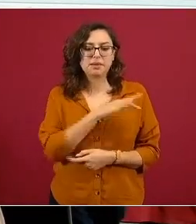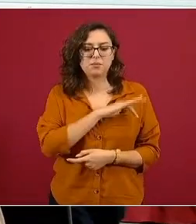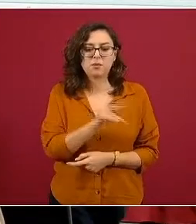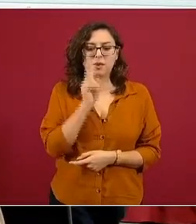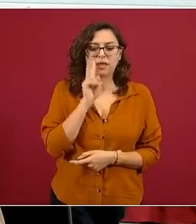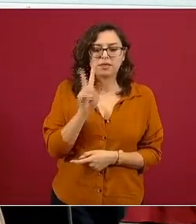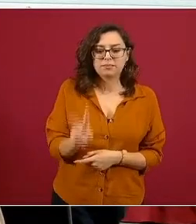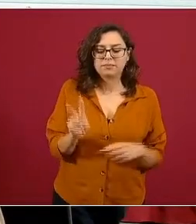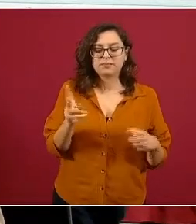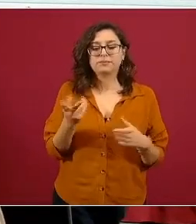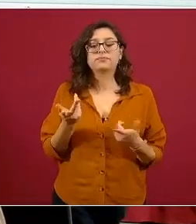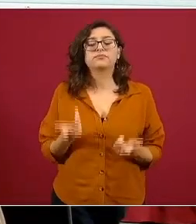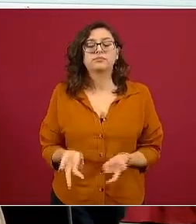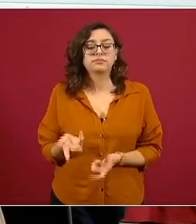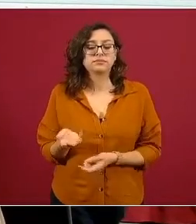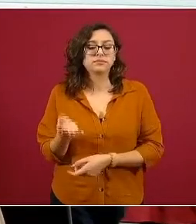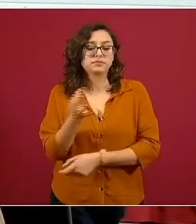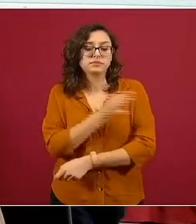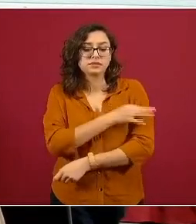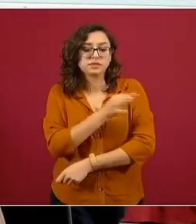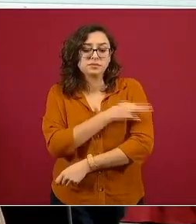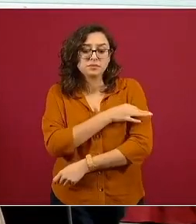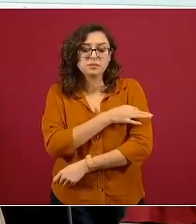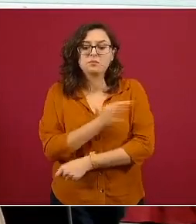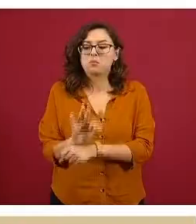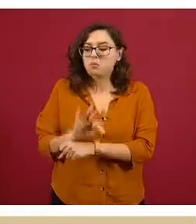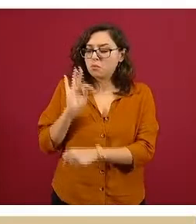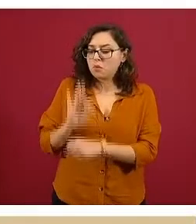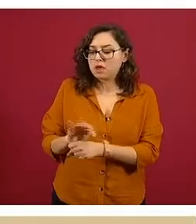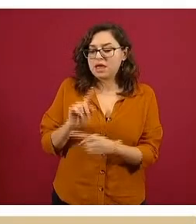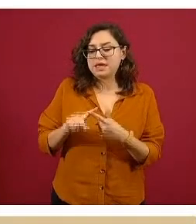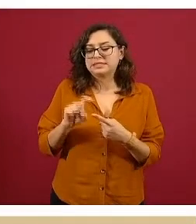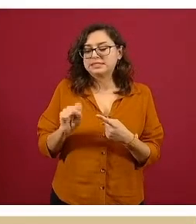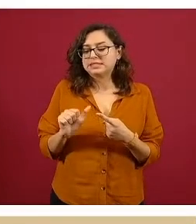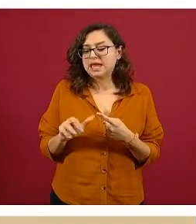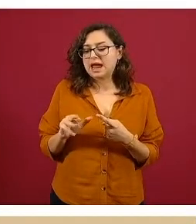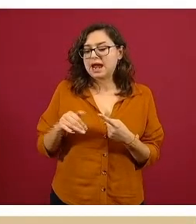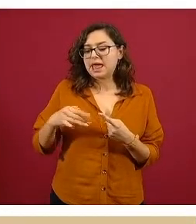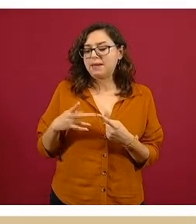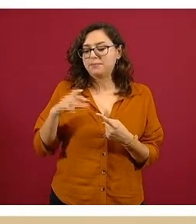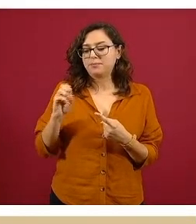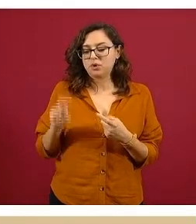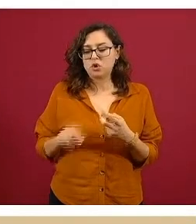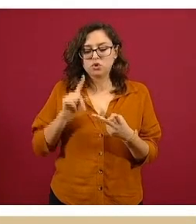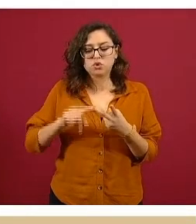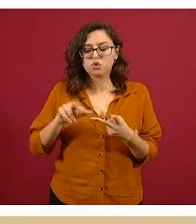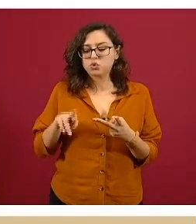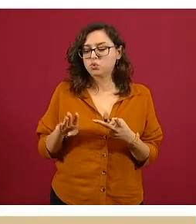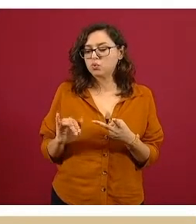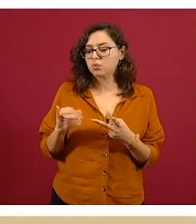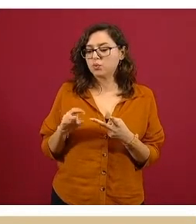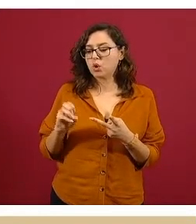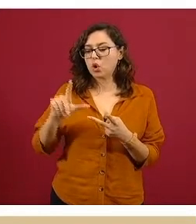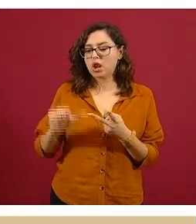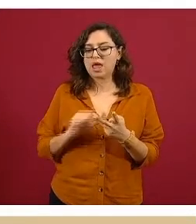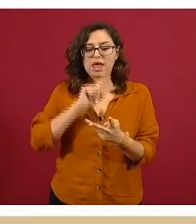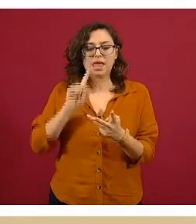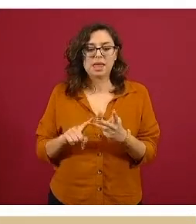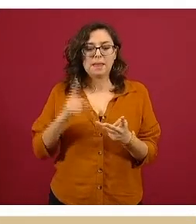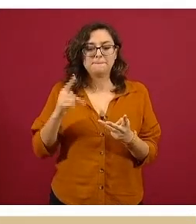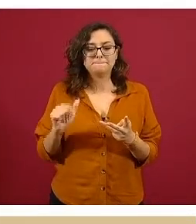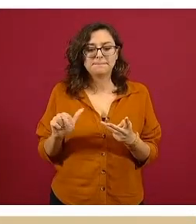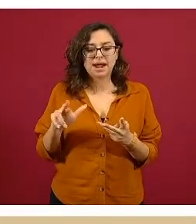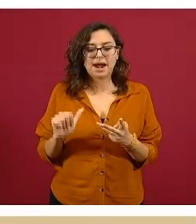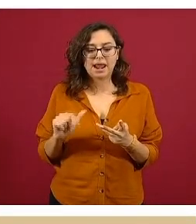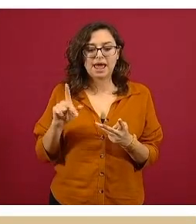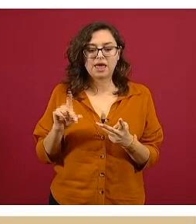diapositiva. Esta vacuna protege contra sarampión, rubiola y parotiditis, y el esquema que nosotros aplicamos